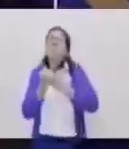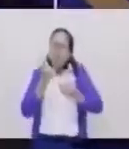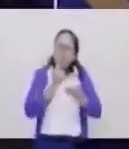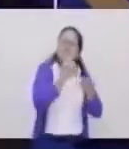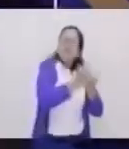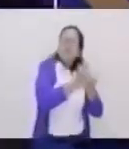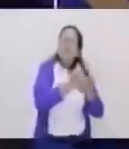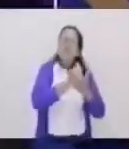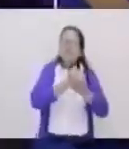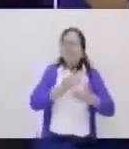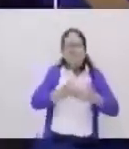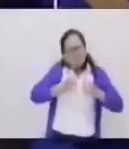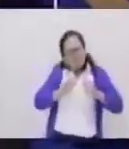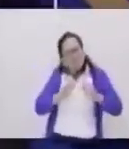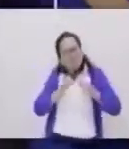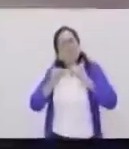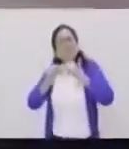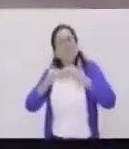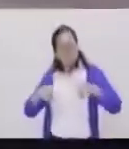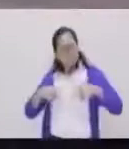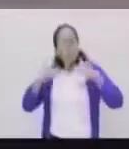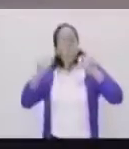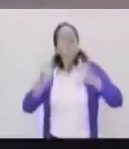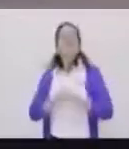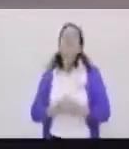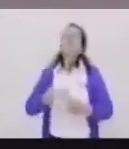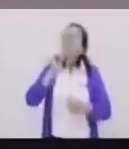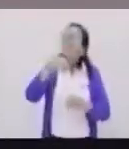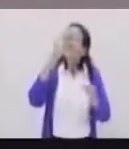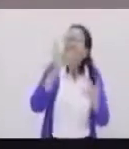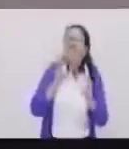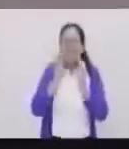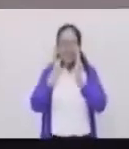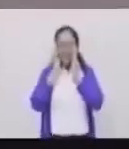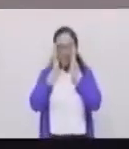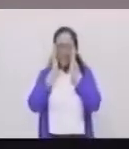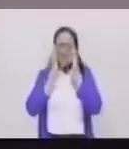juntos para salir adelante y con valentía. Y